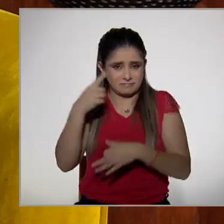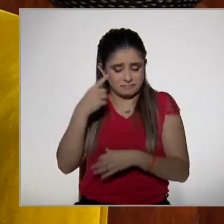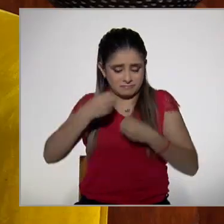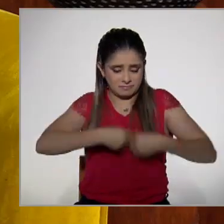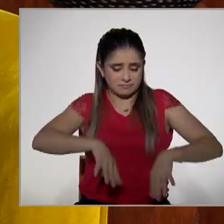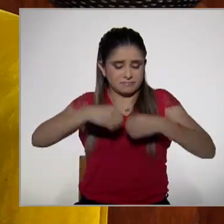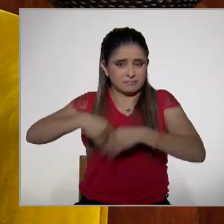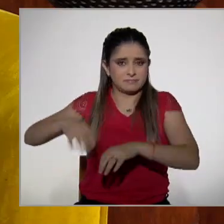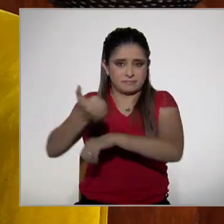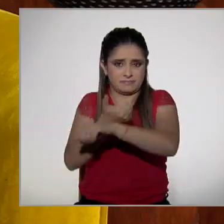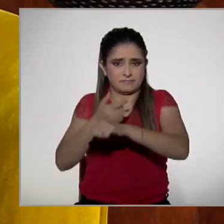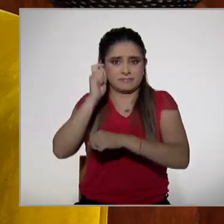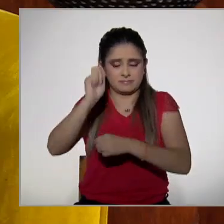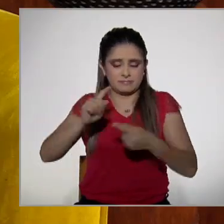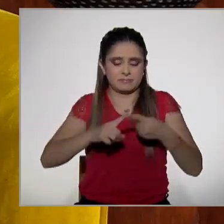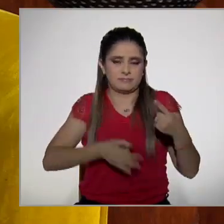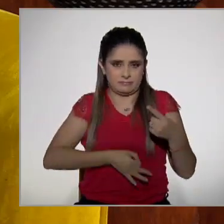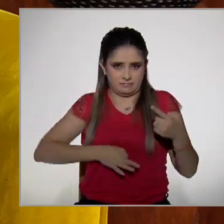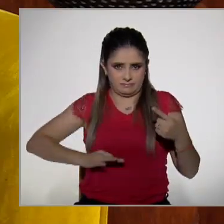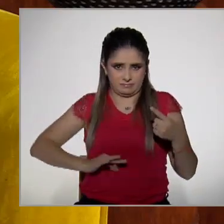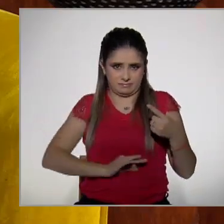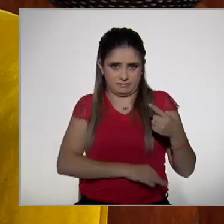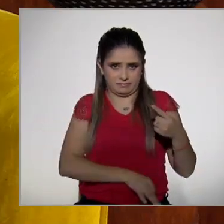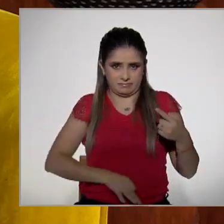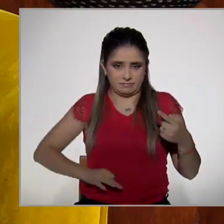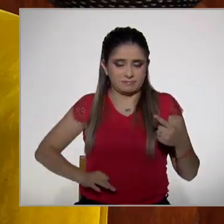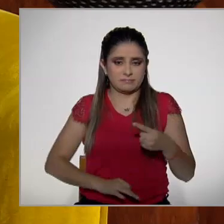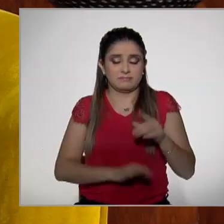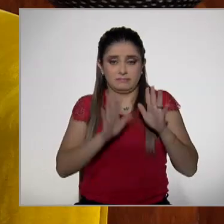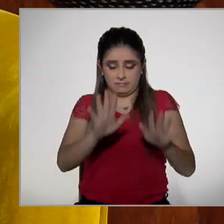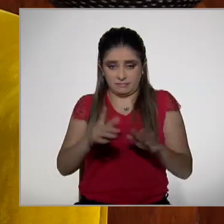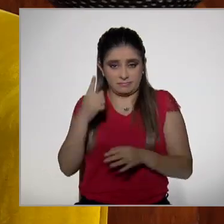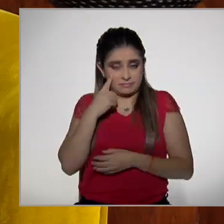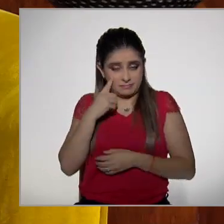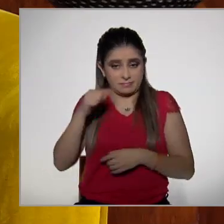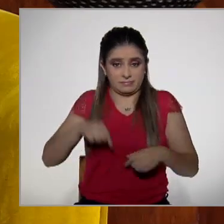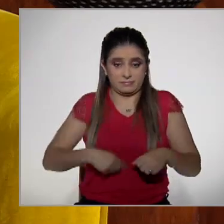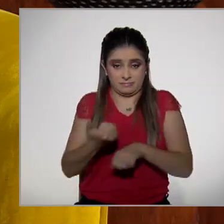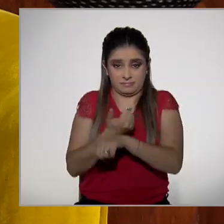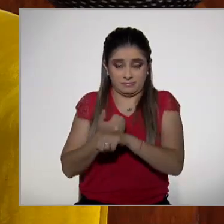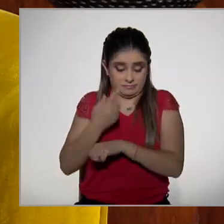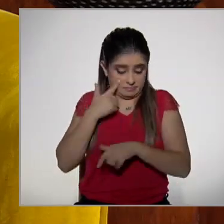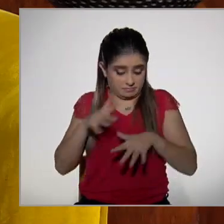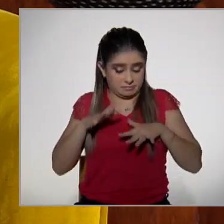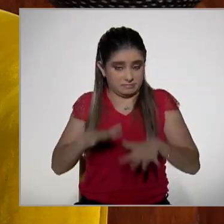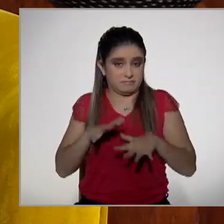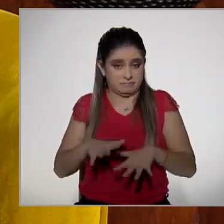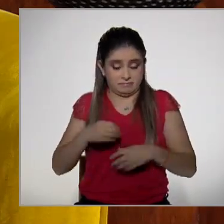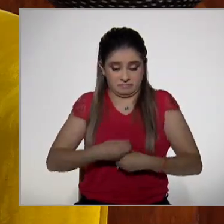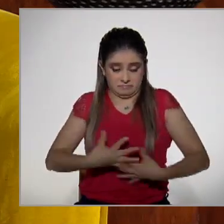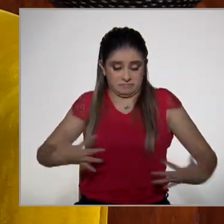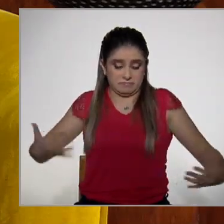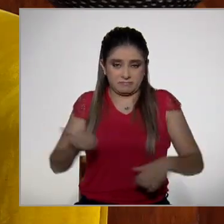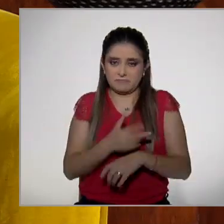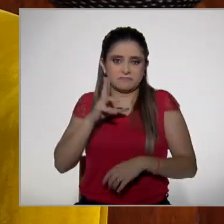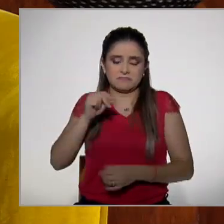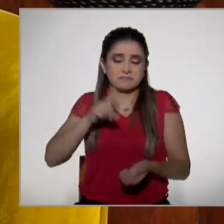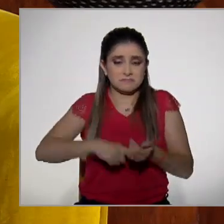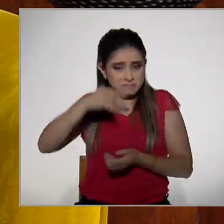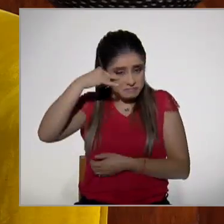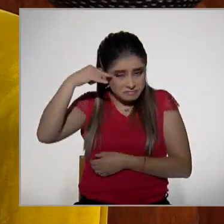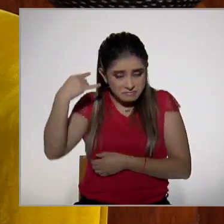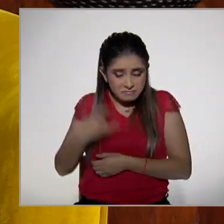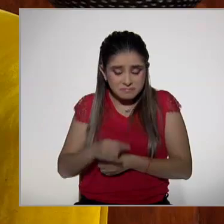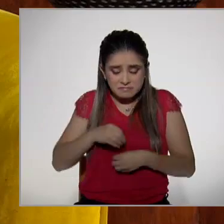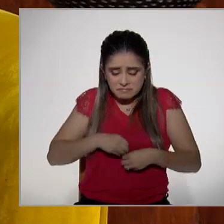perder sangre uno es el tubo digestivo que ojo no siempre va a ser una sangre visible al ojo humano sino que puede ser microscópica